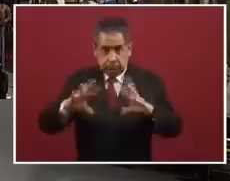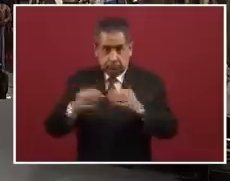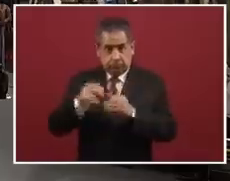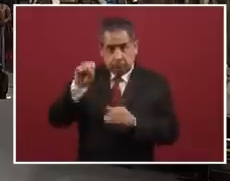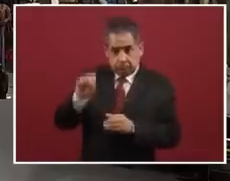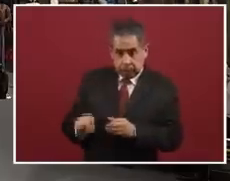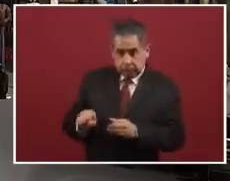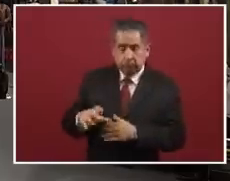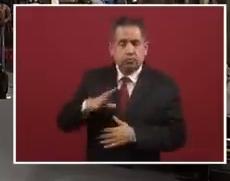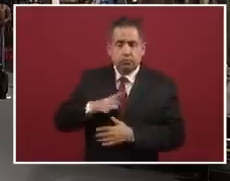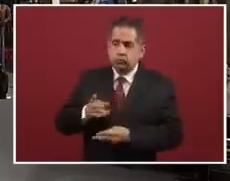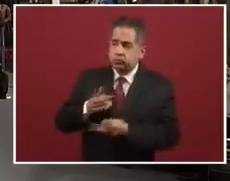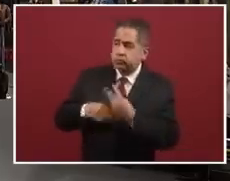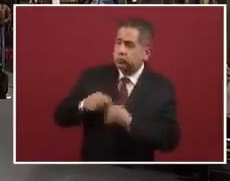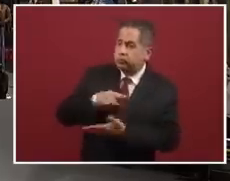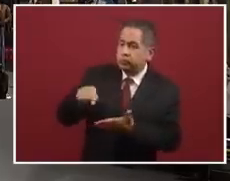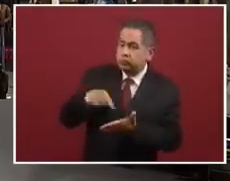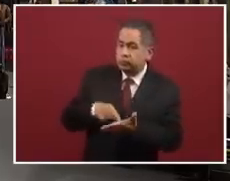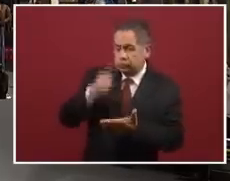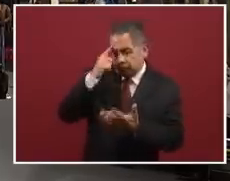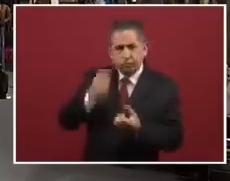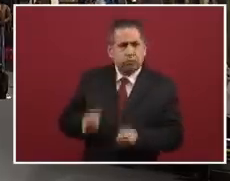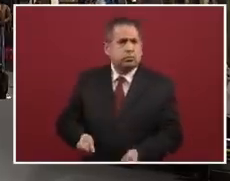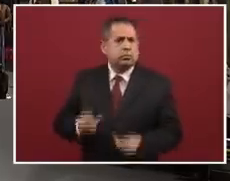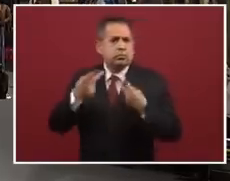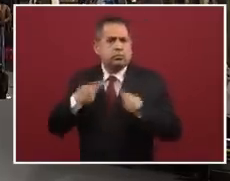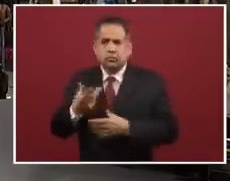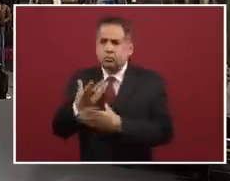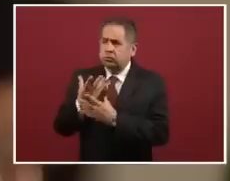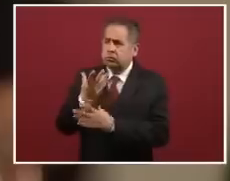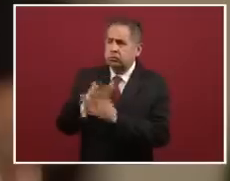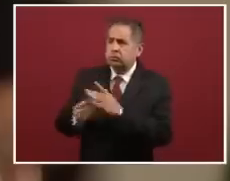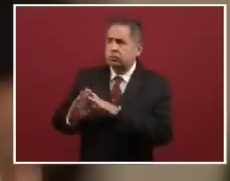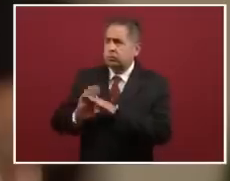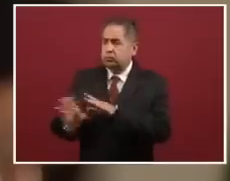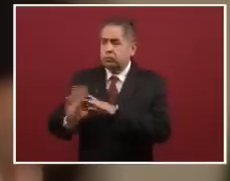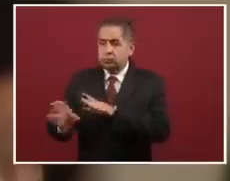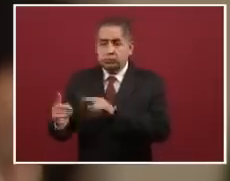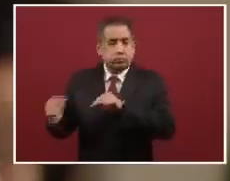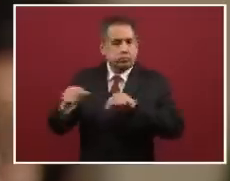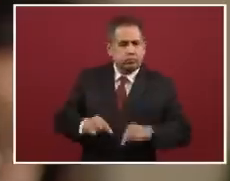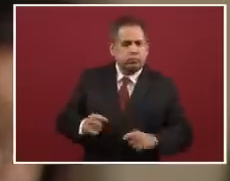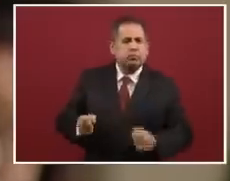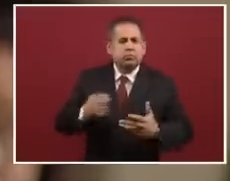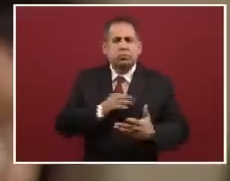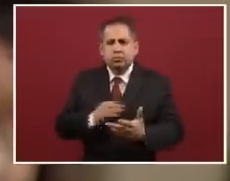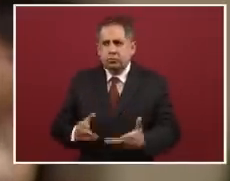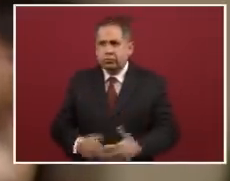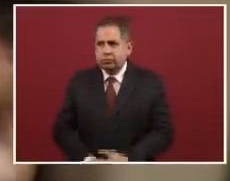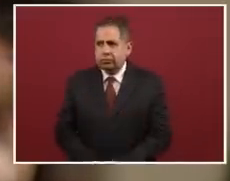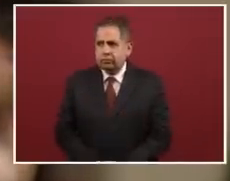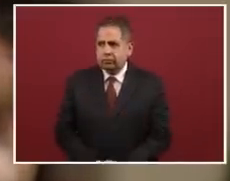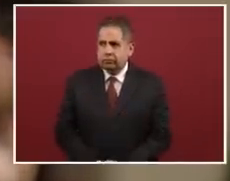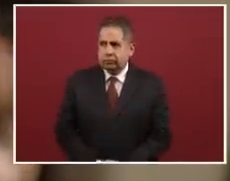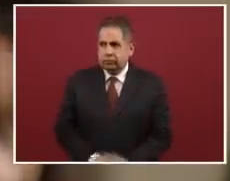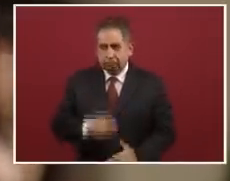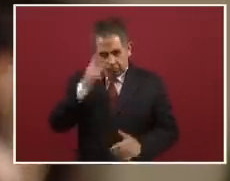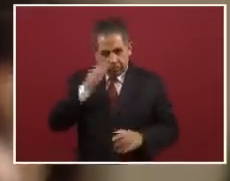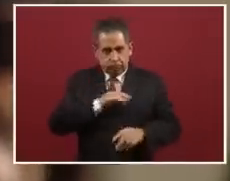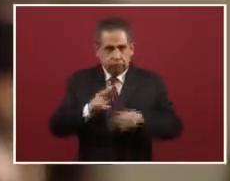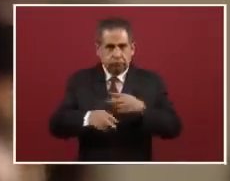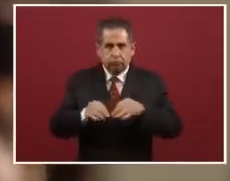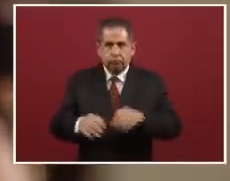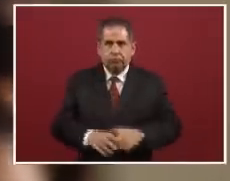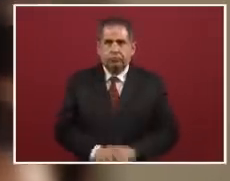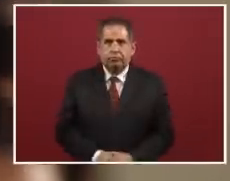para recibir a los migrantes. ¿A cuántos tienen capacidad de recibir y de brindarles salud, educación y trabajo? Y en